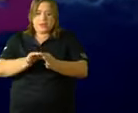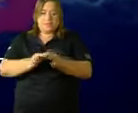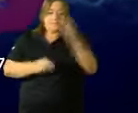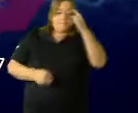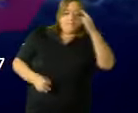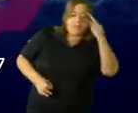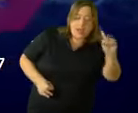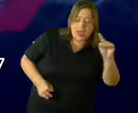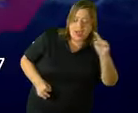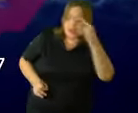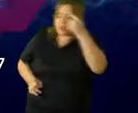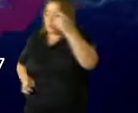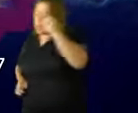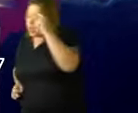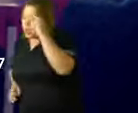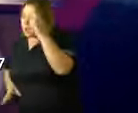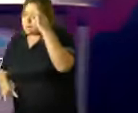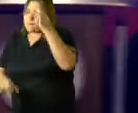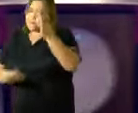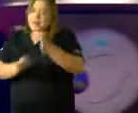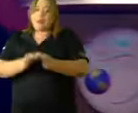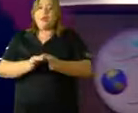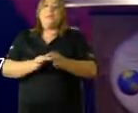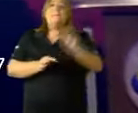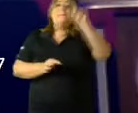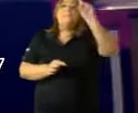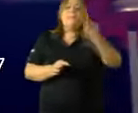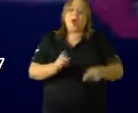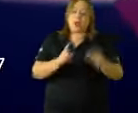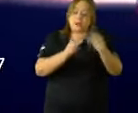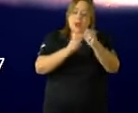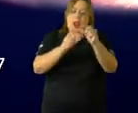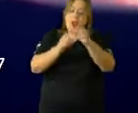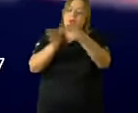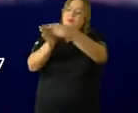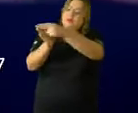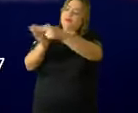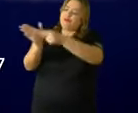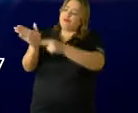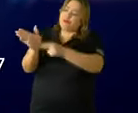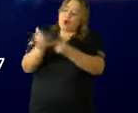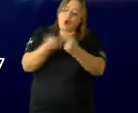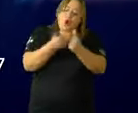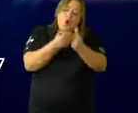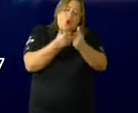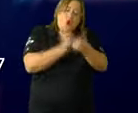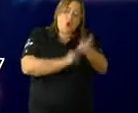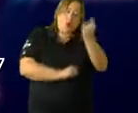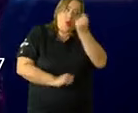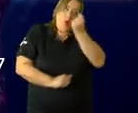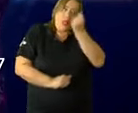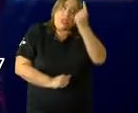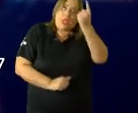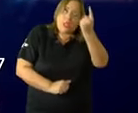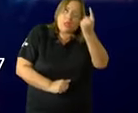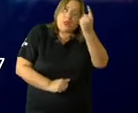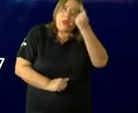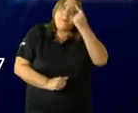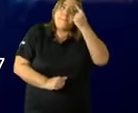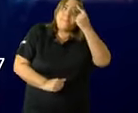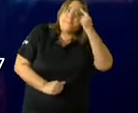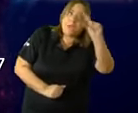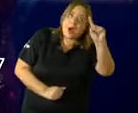fe. Esta palabra hay que subrayarla. Se revela por fe. Usted no ve nada, pero cuando usted le